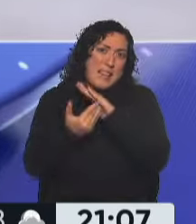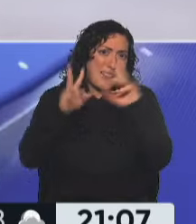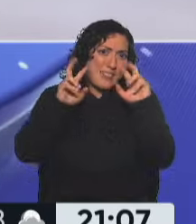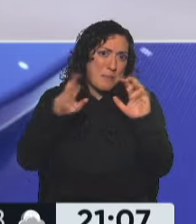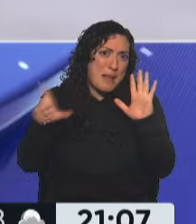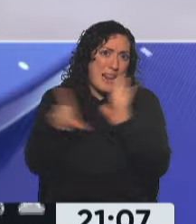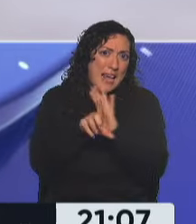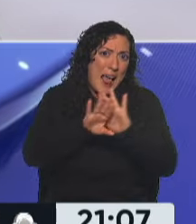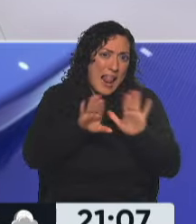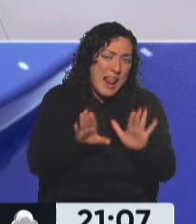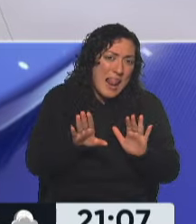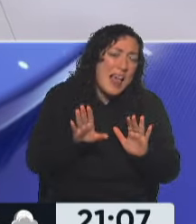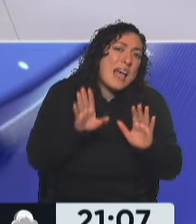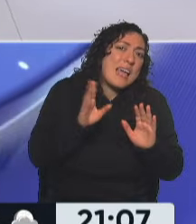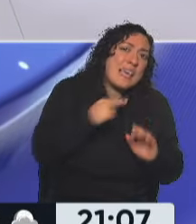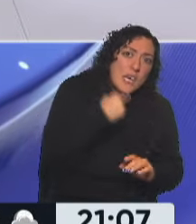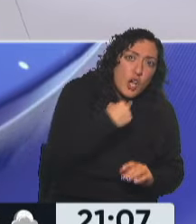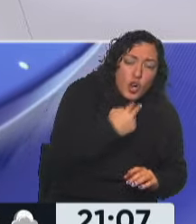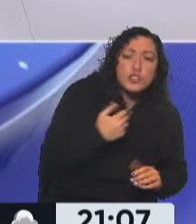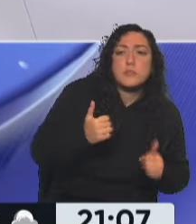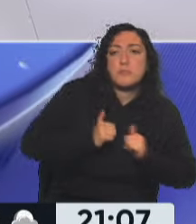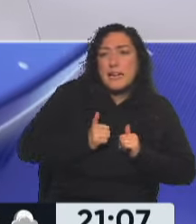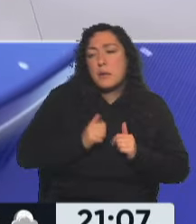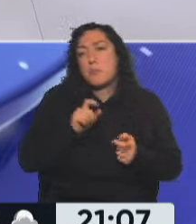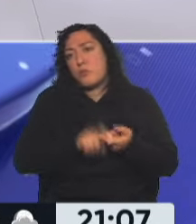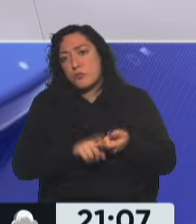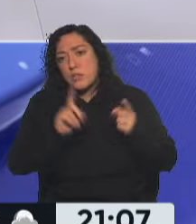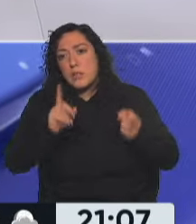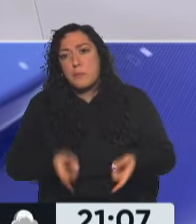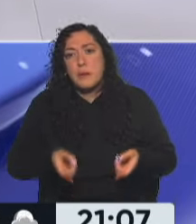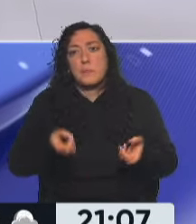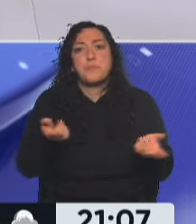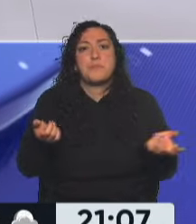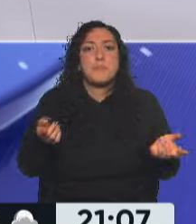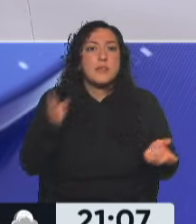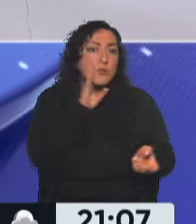sus dos hijos, no descartan que le van a pedir incluso el perdón a los Estados Unidos.